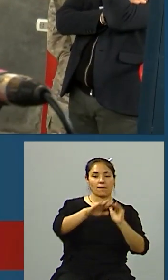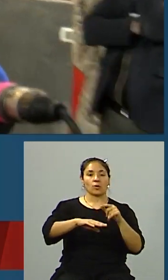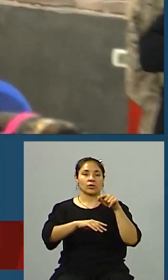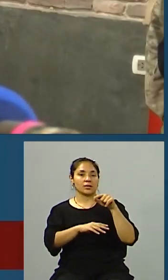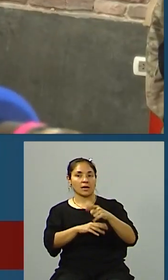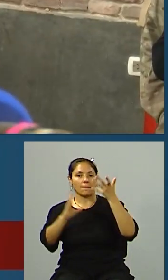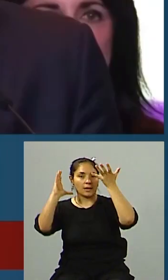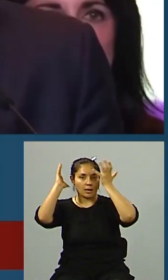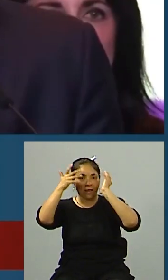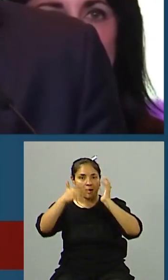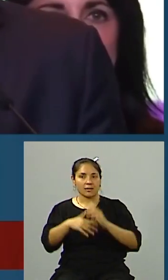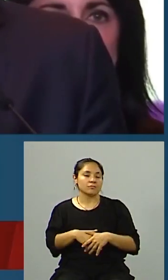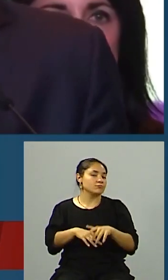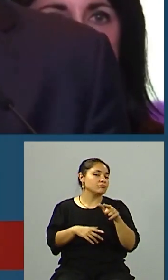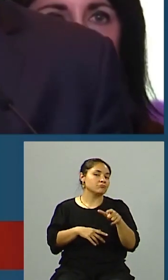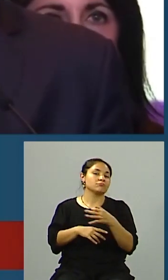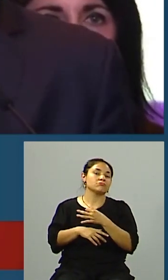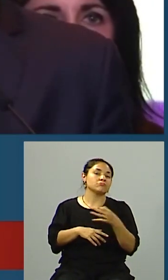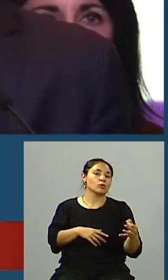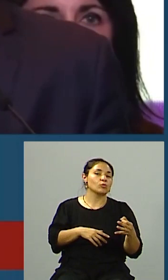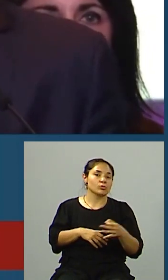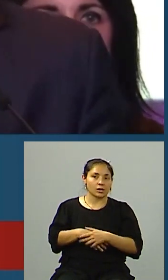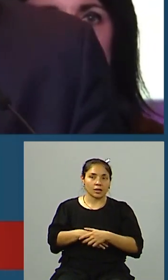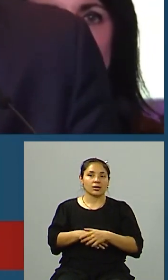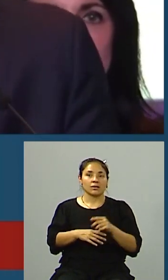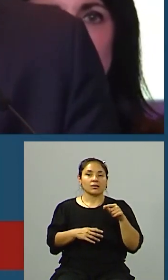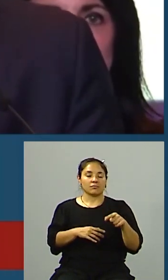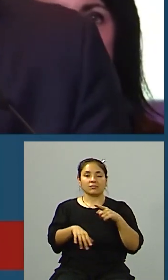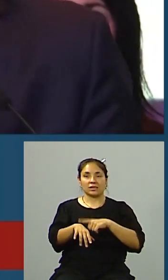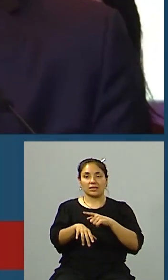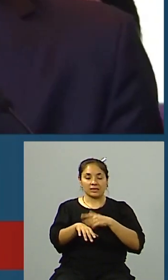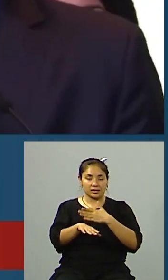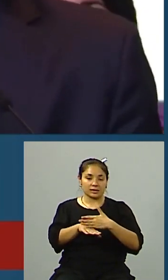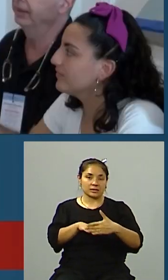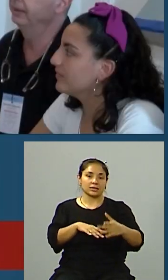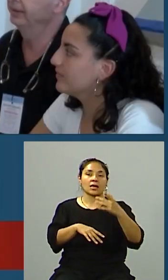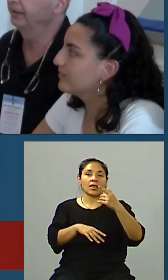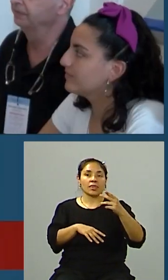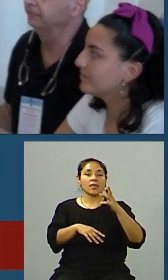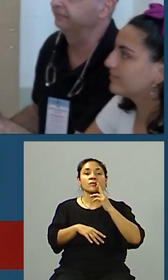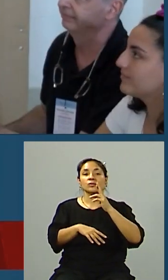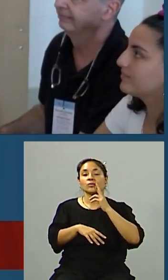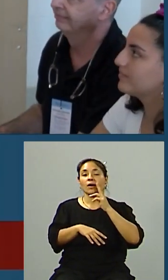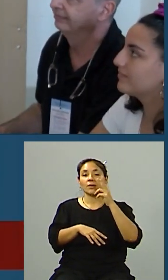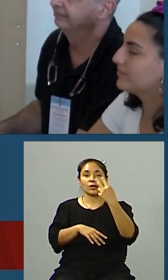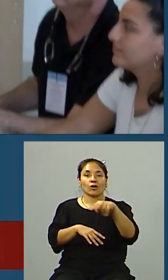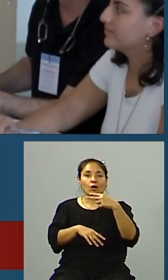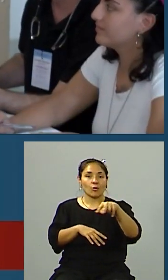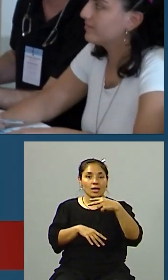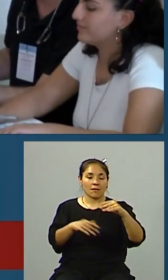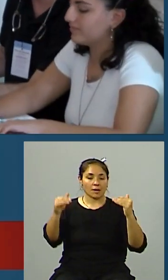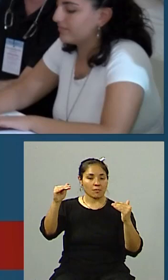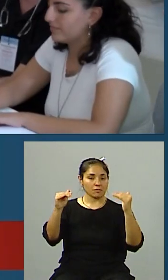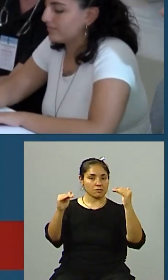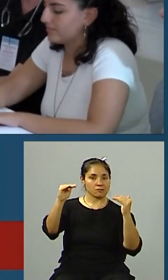Y esto es lo que efectivamente ha vuelto este tramo final hacia la elección del 19 de noviembre, una elección pareja, competitiva.